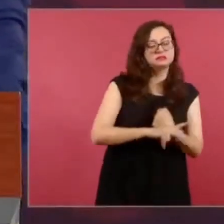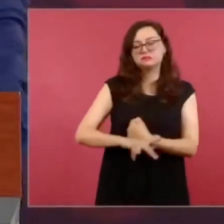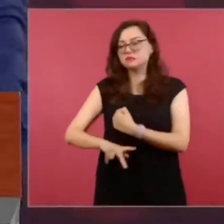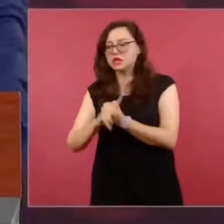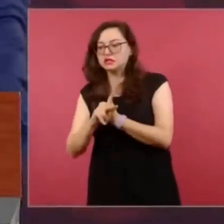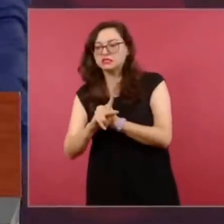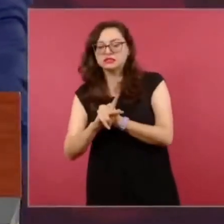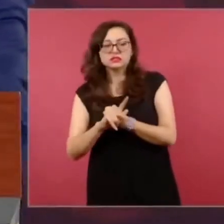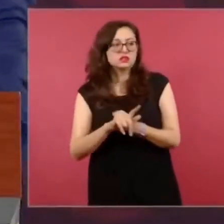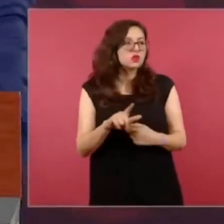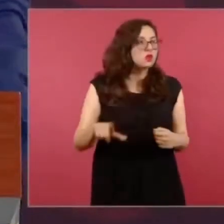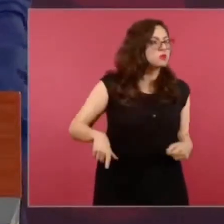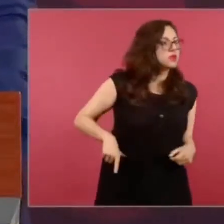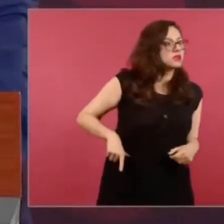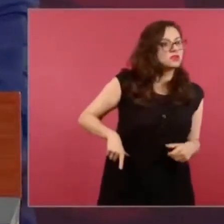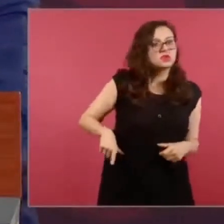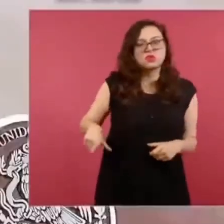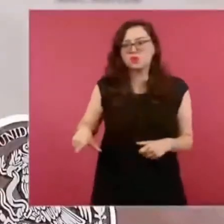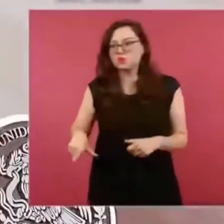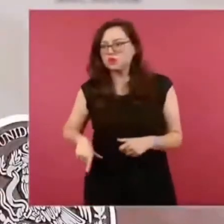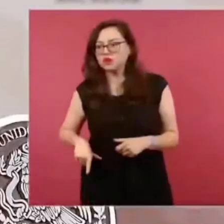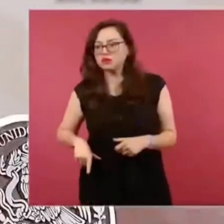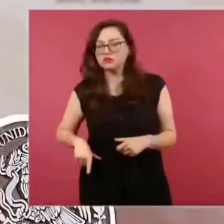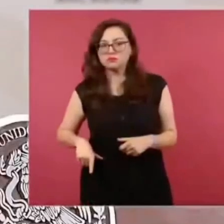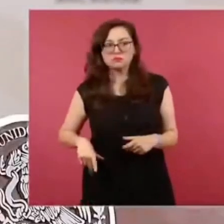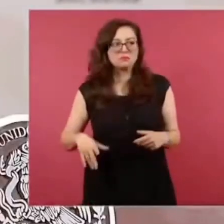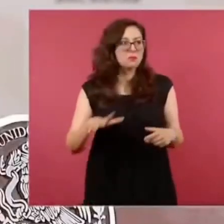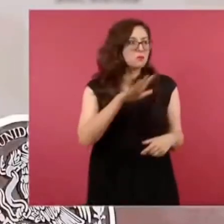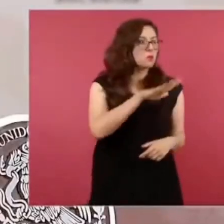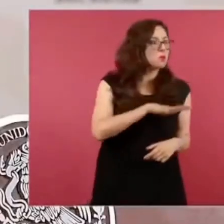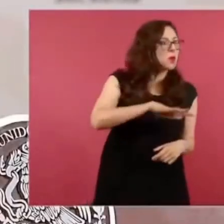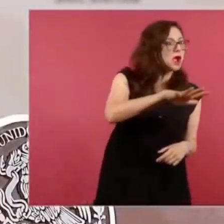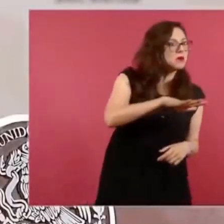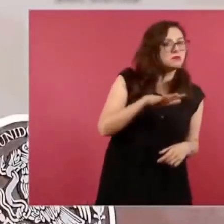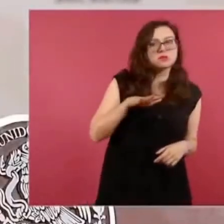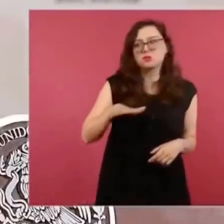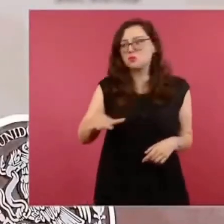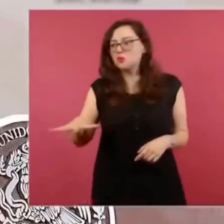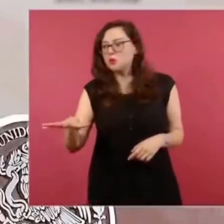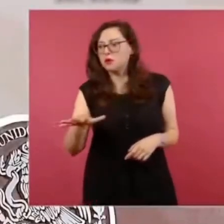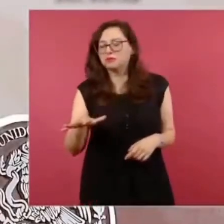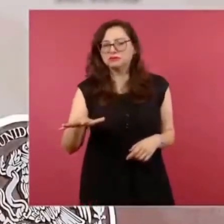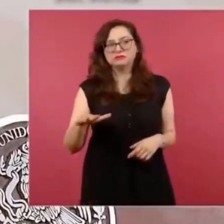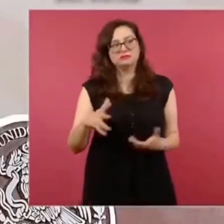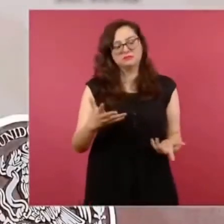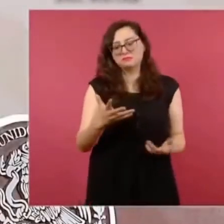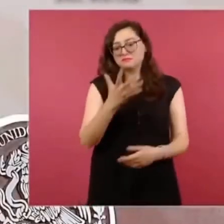pueblos, que en la embajada de Estados Unidos en México,